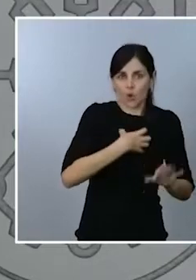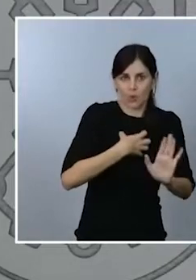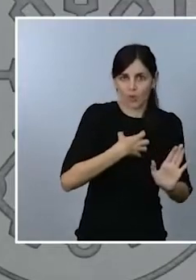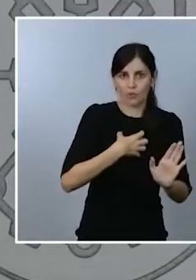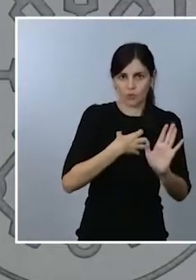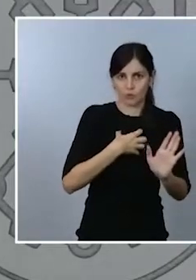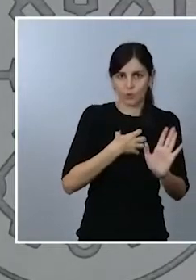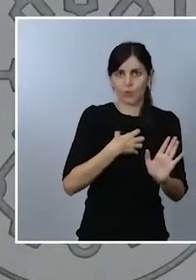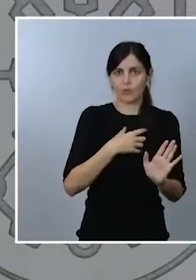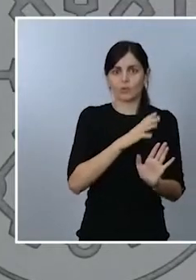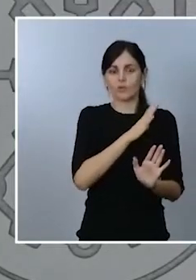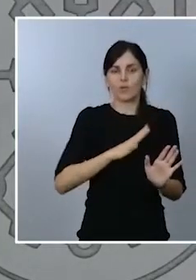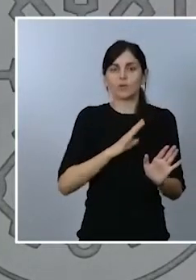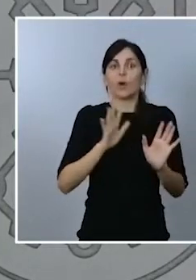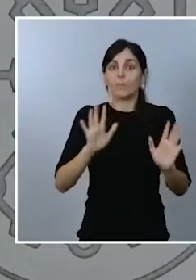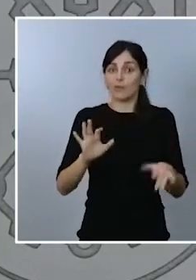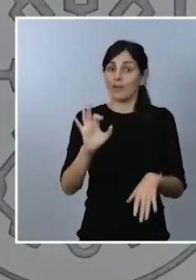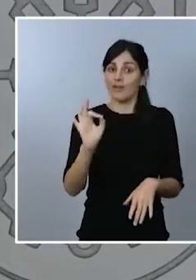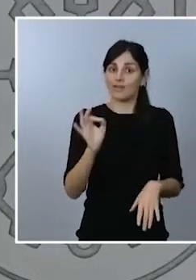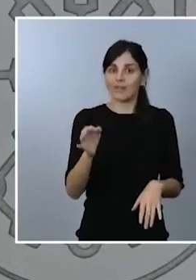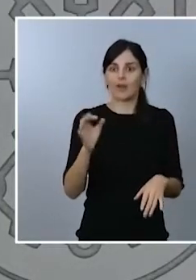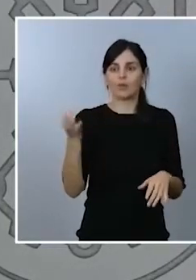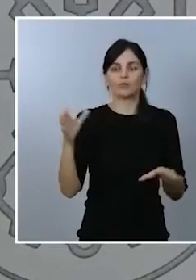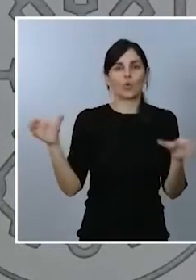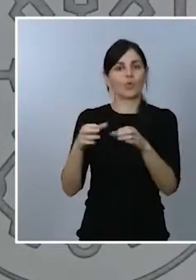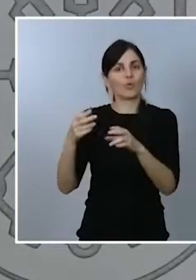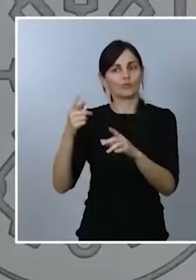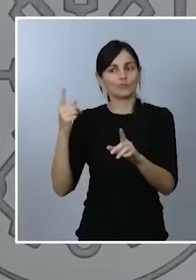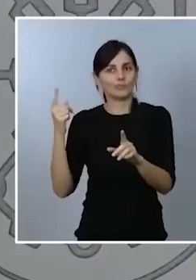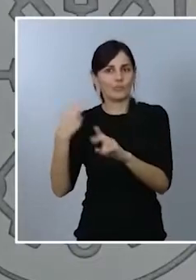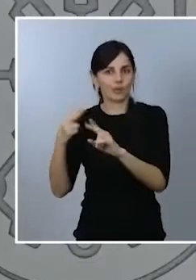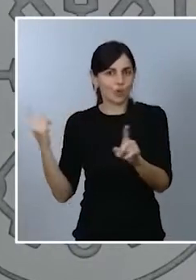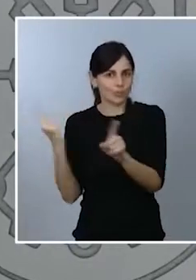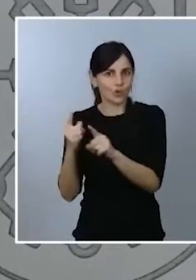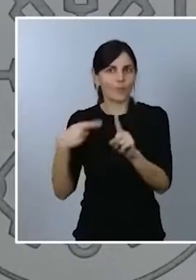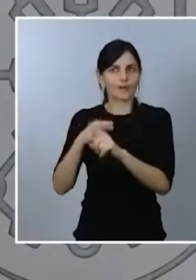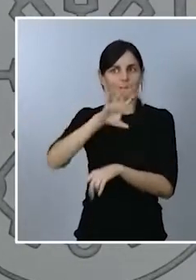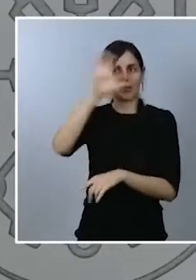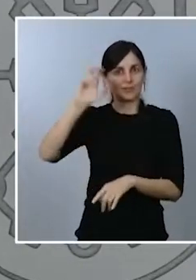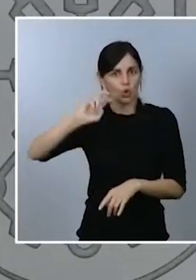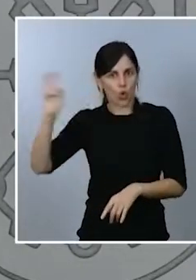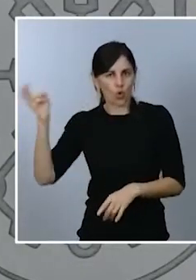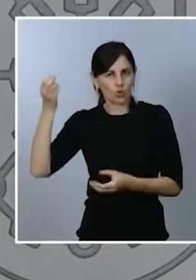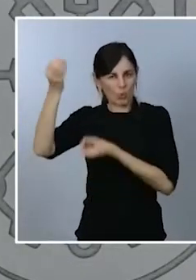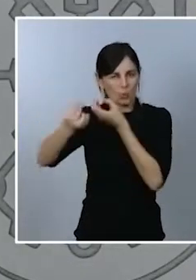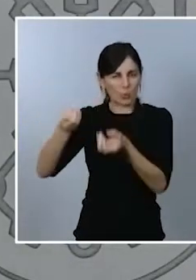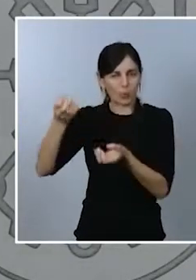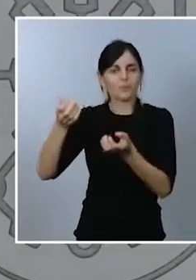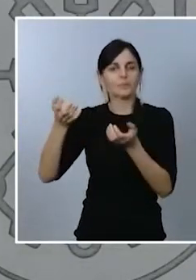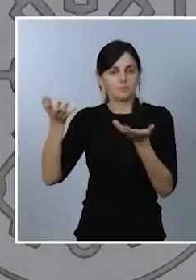infracción. Sin embargo, otros países como Italia, Francia o Portugal han aplicado desde hace meses esta reducción del IVA.